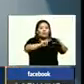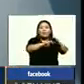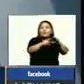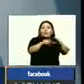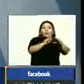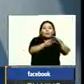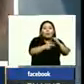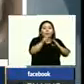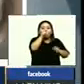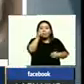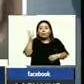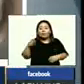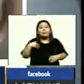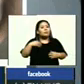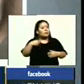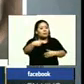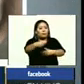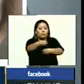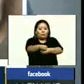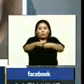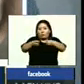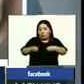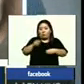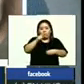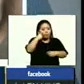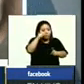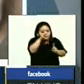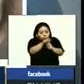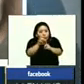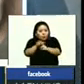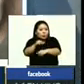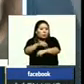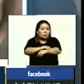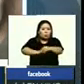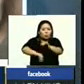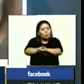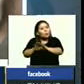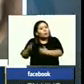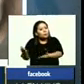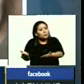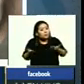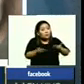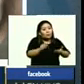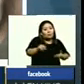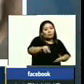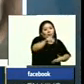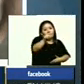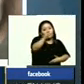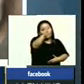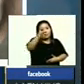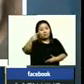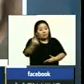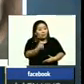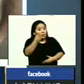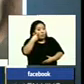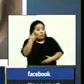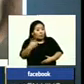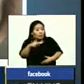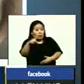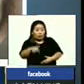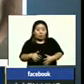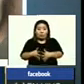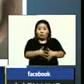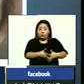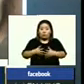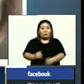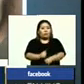en Twitter. La misión de ICE sigue siendo consecuente, identificar, arrestar y remover a los extranjeros que presentan un peligro para la seguridad nacional